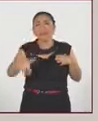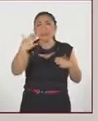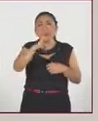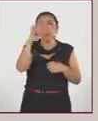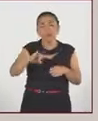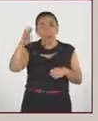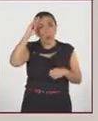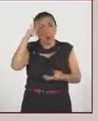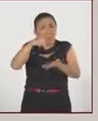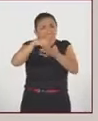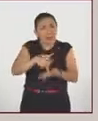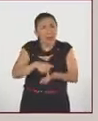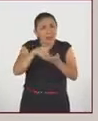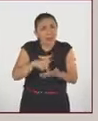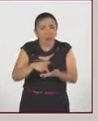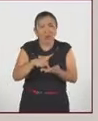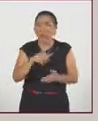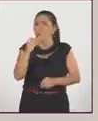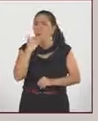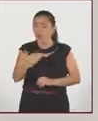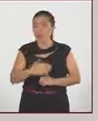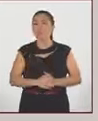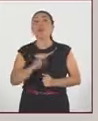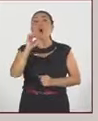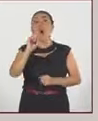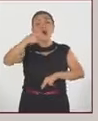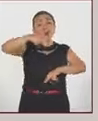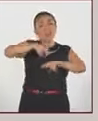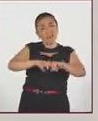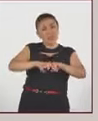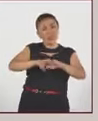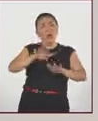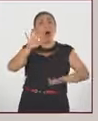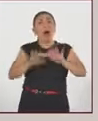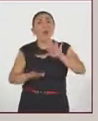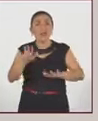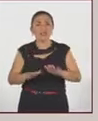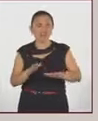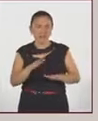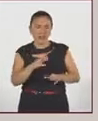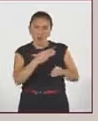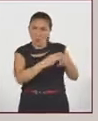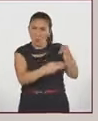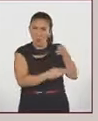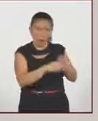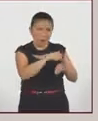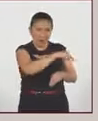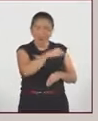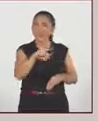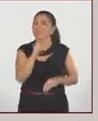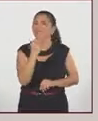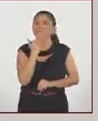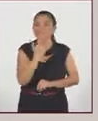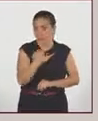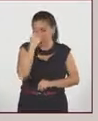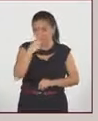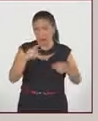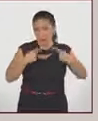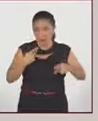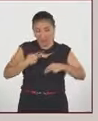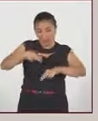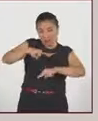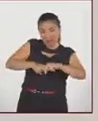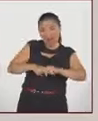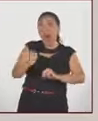¿no? La postura sentado, algunas veces también el mobiliario no es el más adecuado para un paciente o